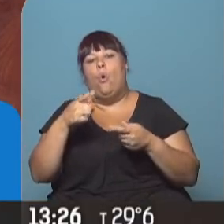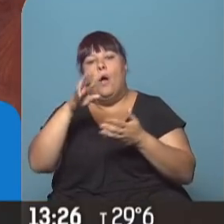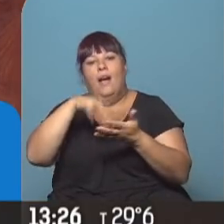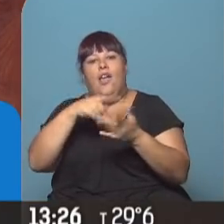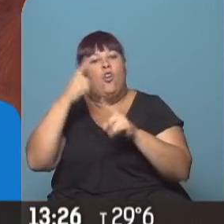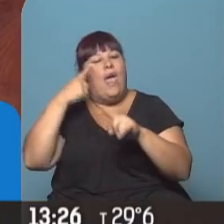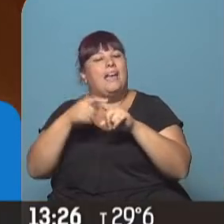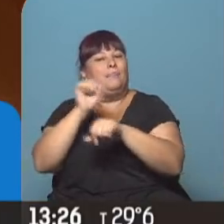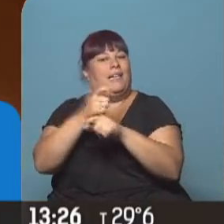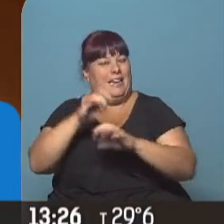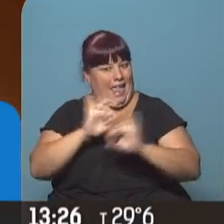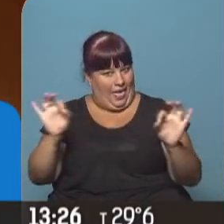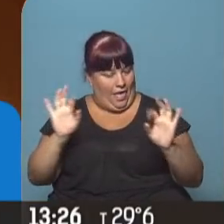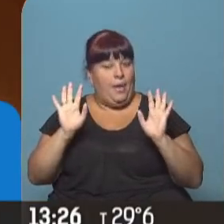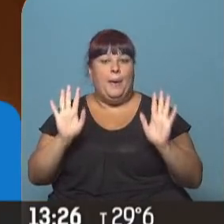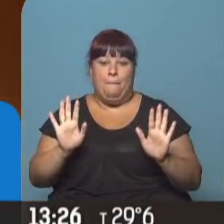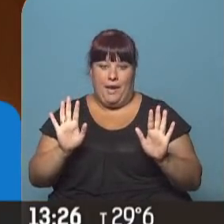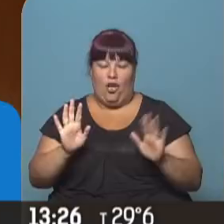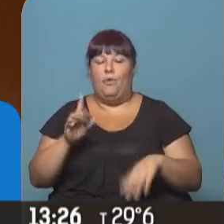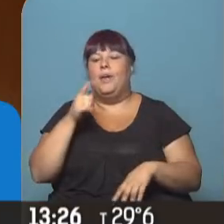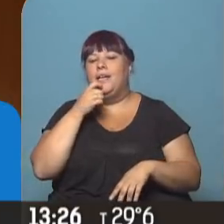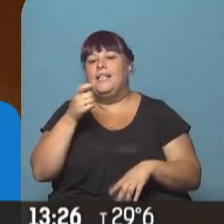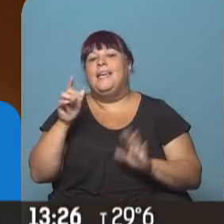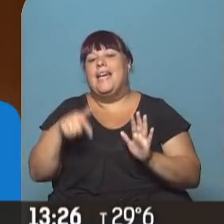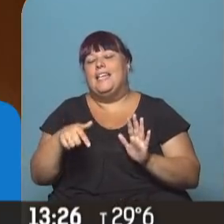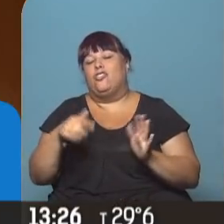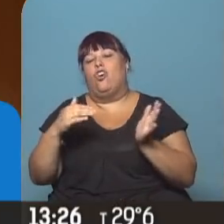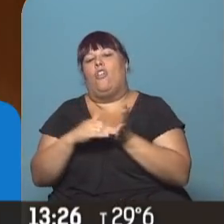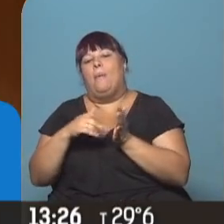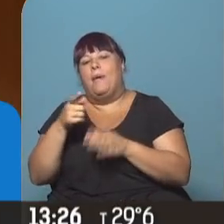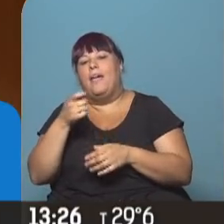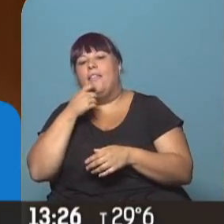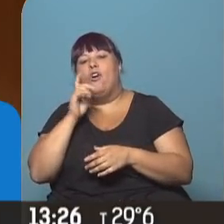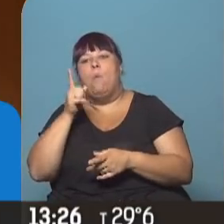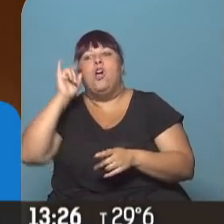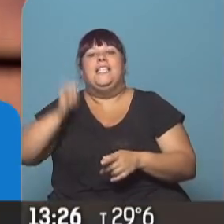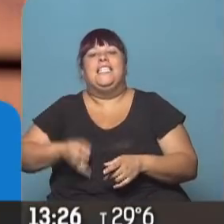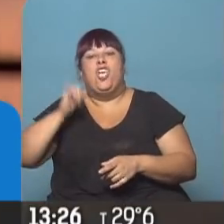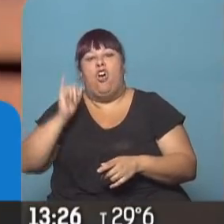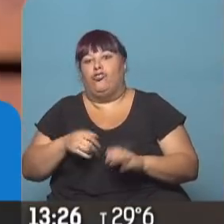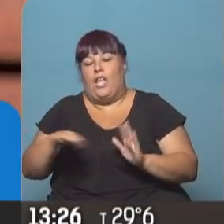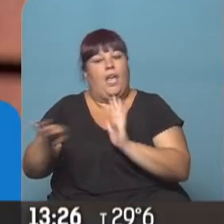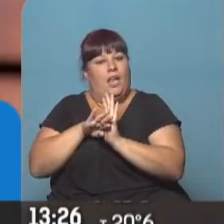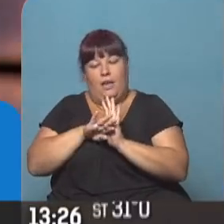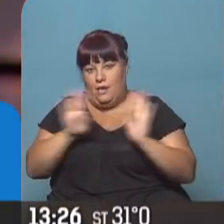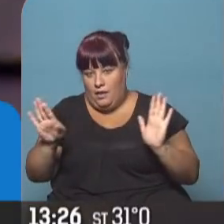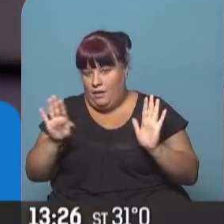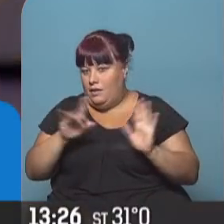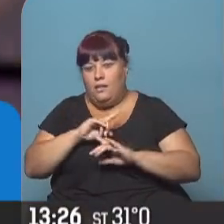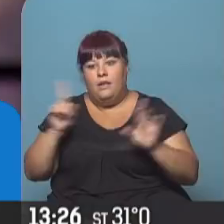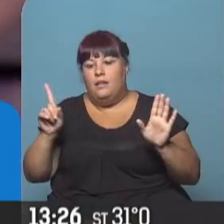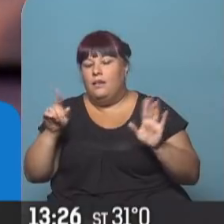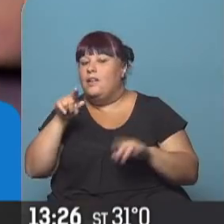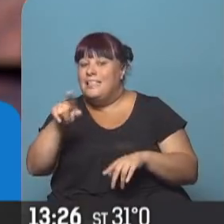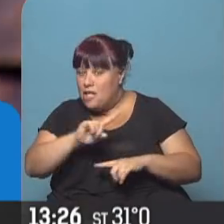carencia de antecedentes. Ahora, supeditarlo esto como condición sine qua non, es decir, sin la